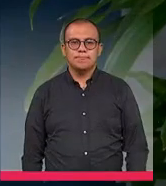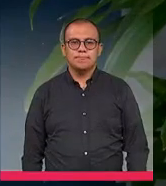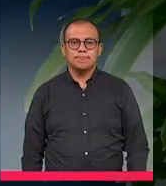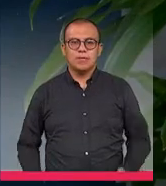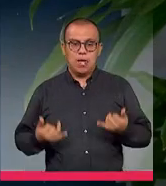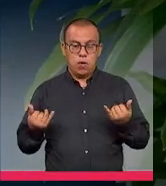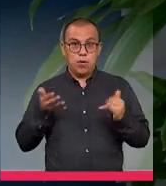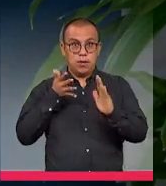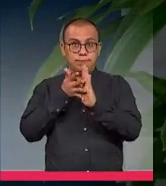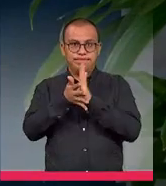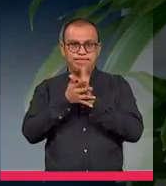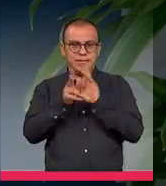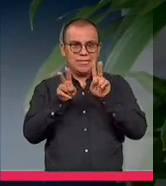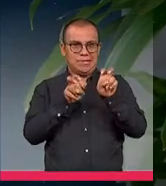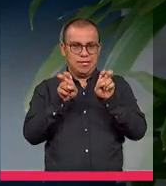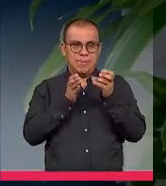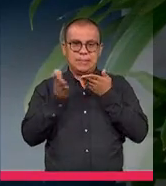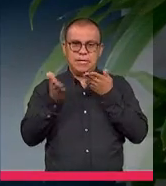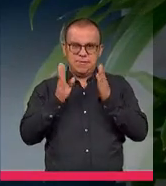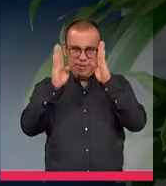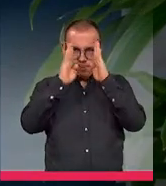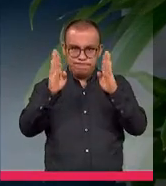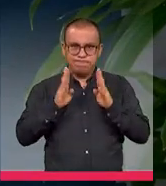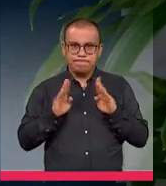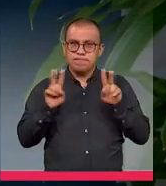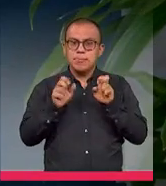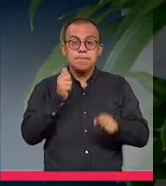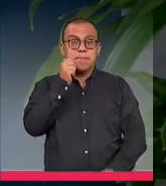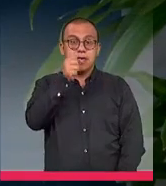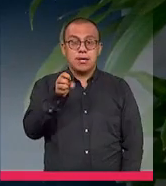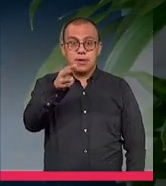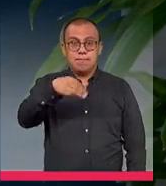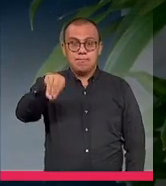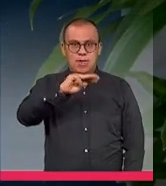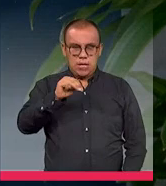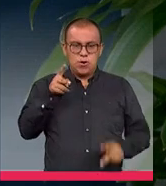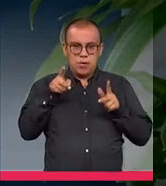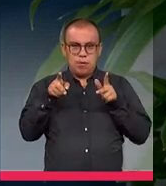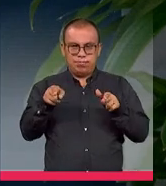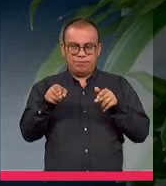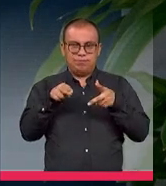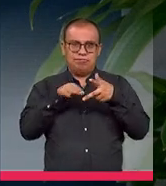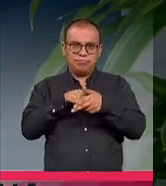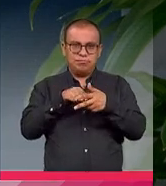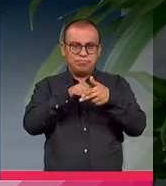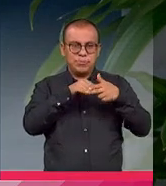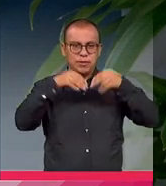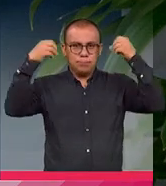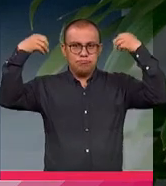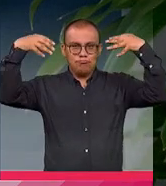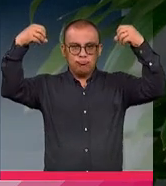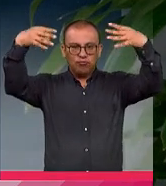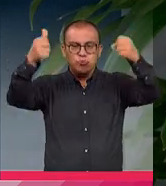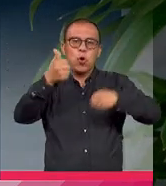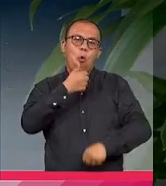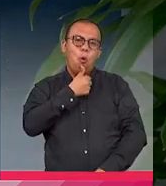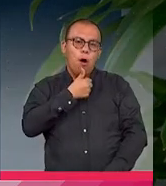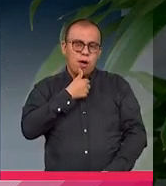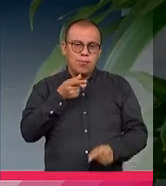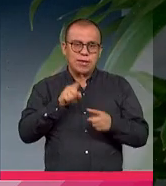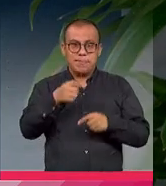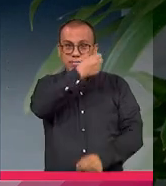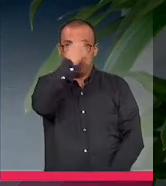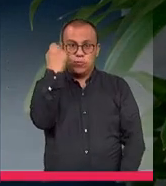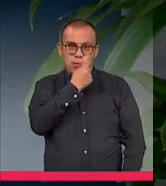Y la siguiente es información de servicio. Preste atención porque mañana miércoles habrá cortes de energía y agua en varios barrios de Bogotá y el municipio de